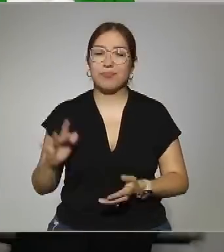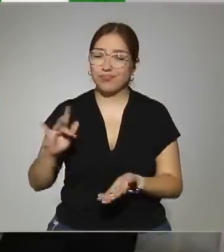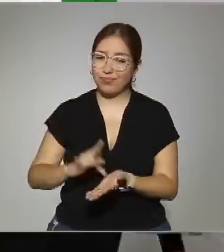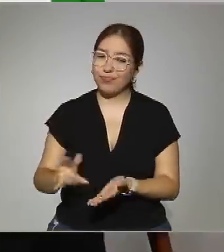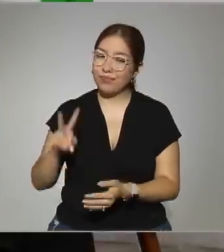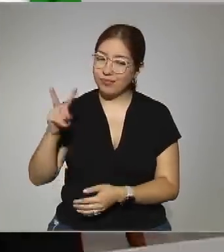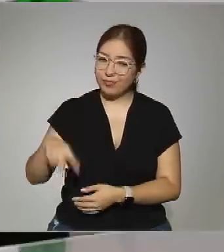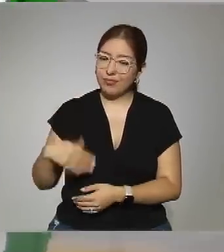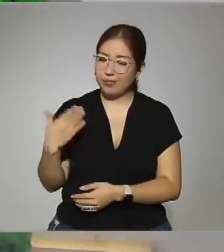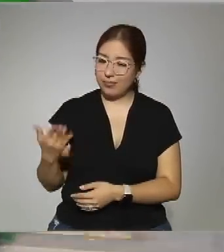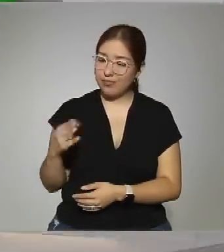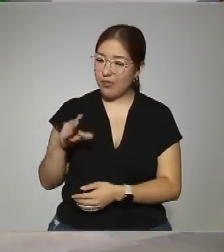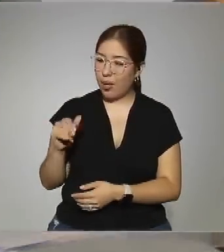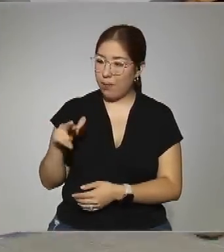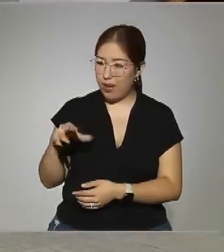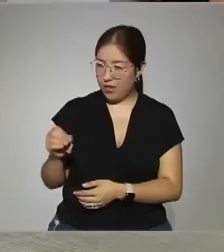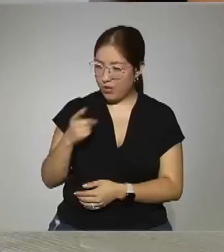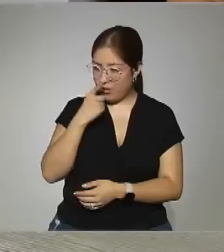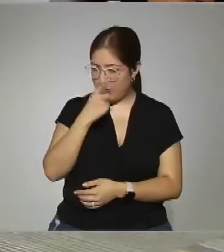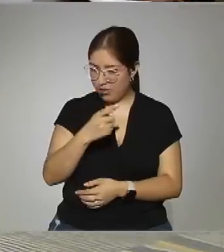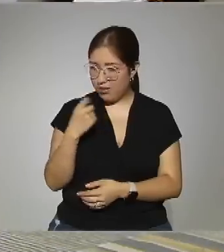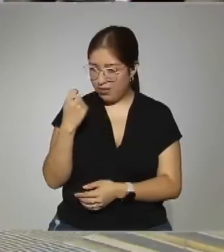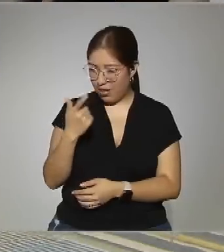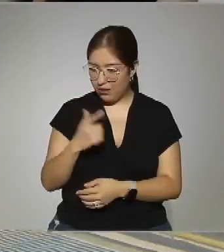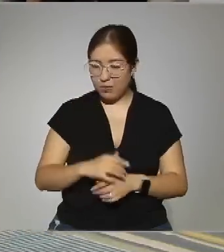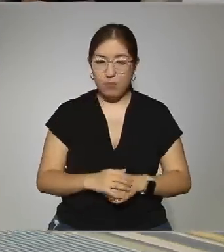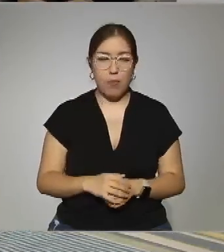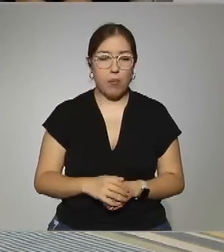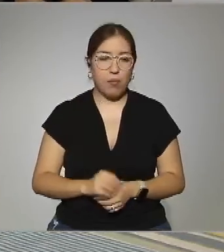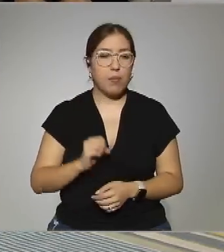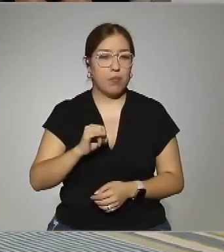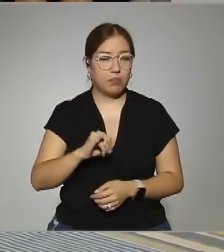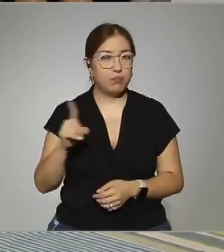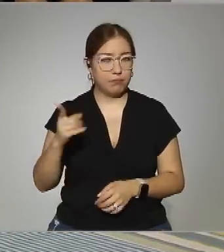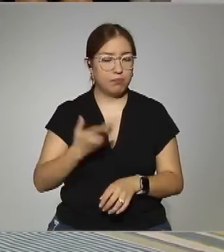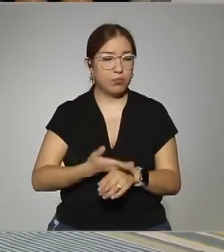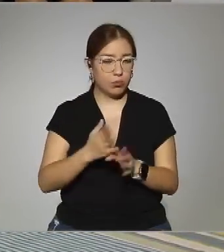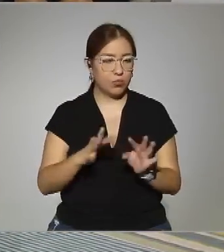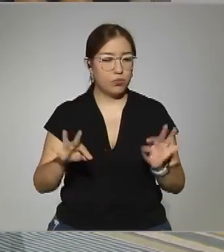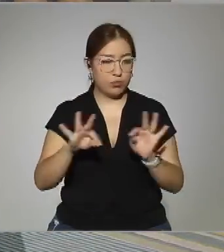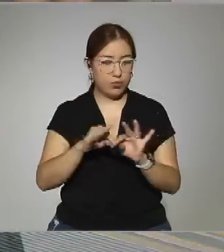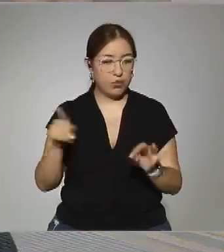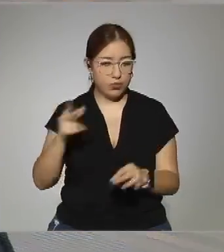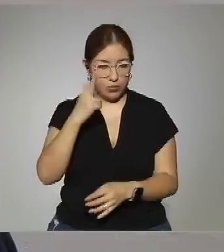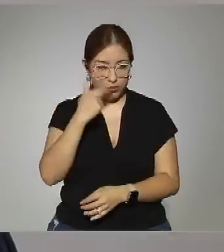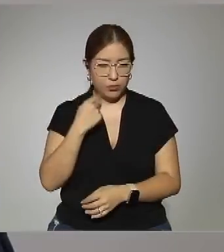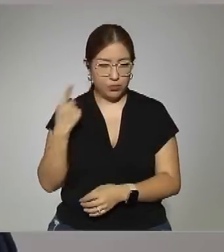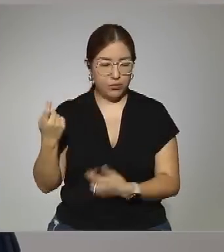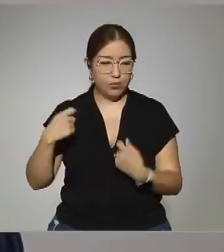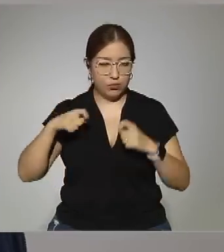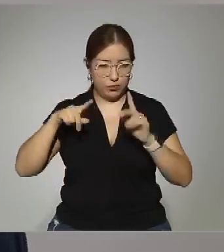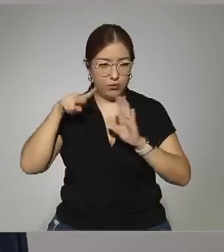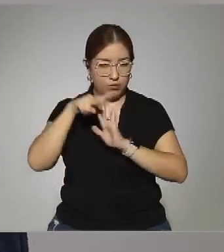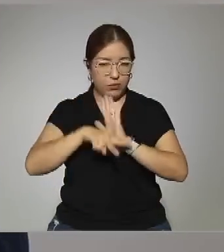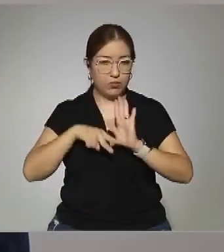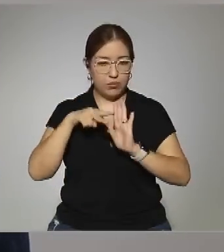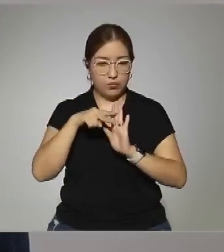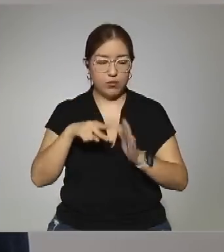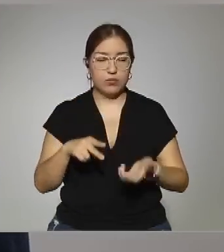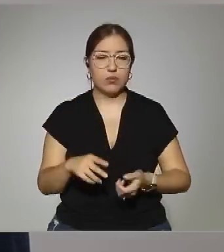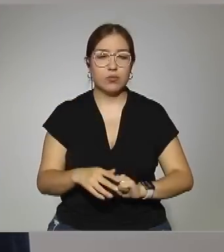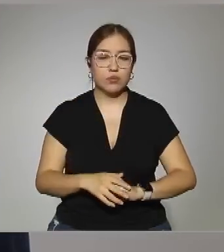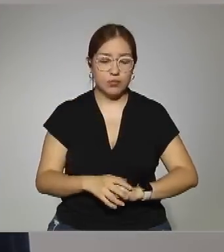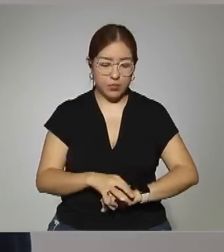Muchísimas gracias. A ver, Marco, ¿quieres hacer un comentario de lo que nos dijo ella? Sí, me parece muy importante este ejemplo y este testimonio, porque a final